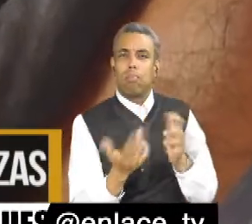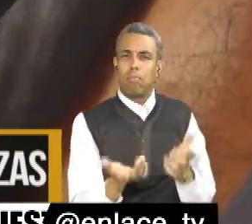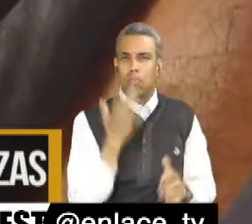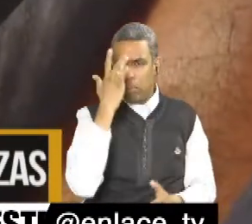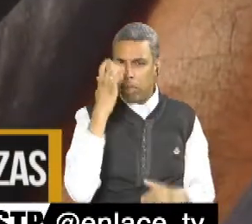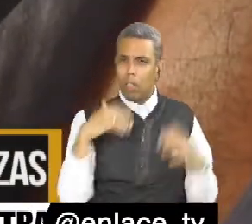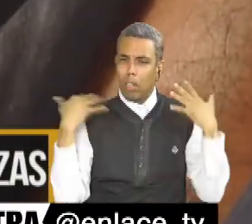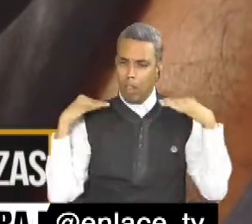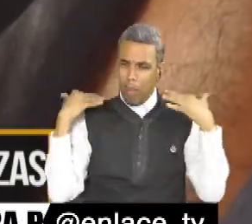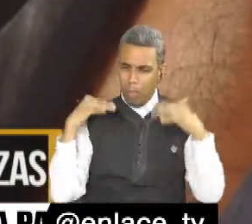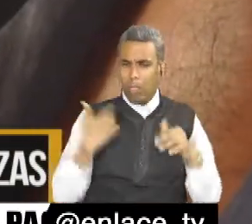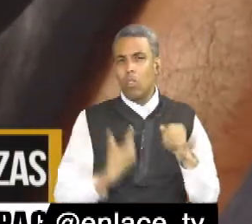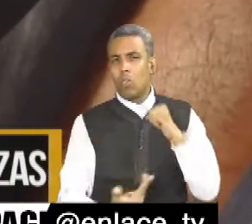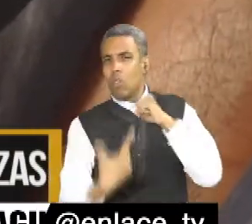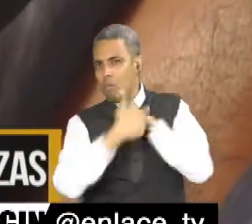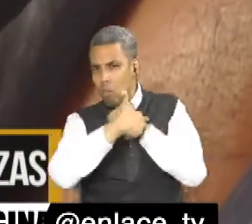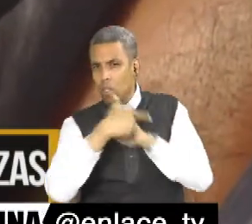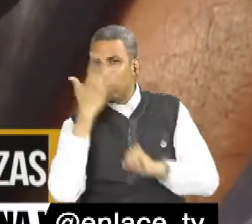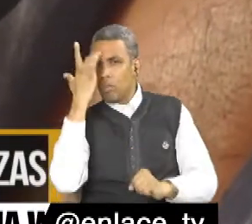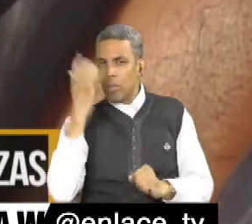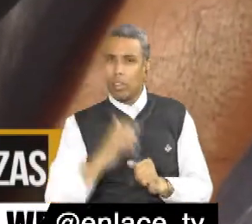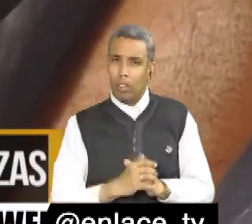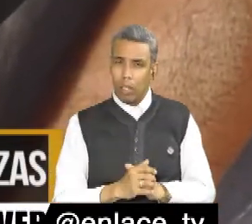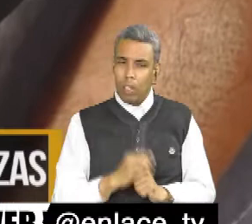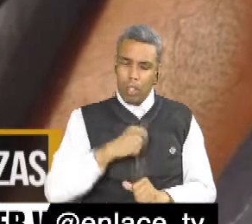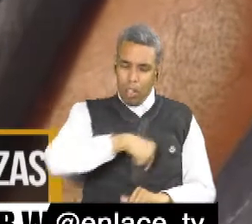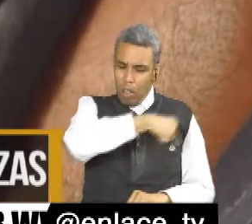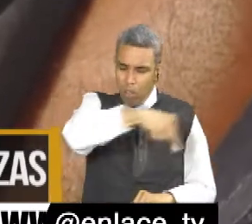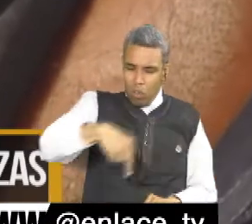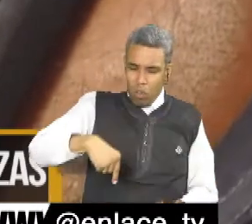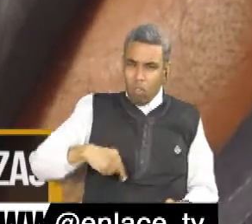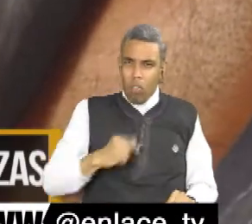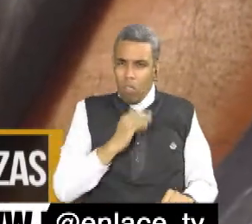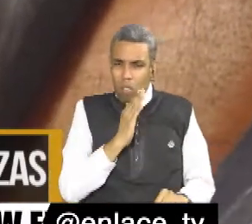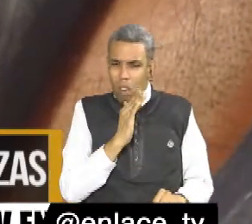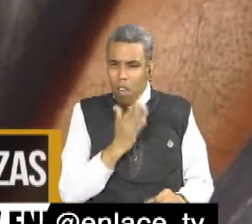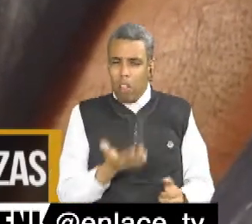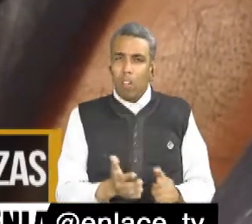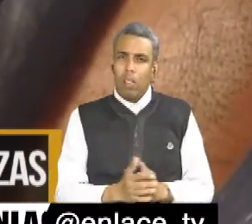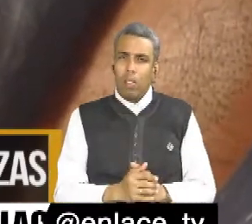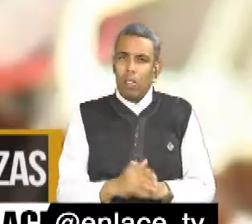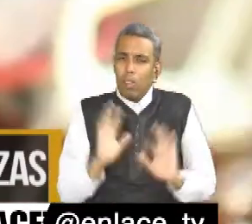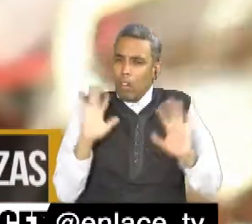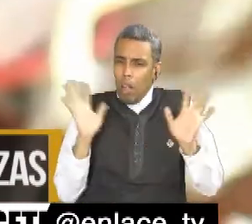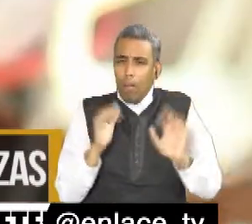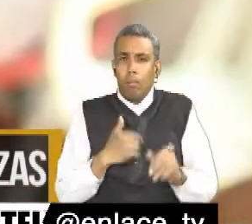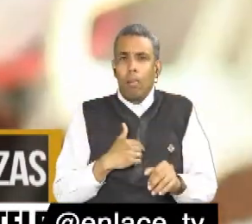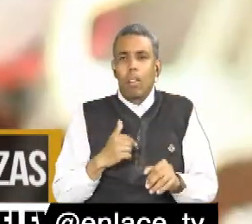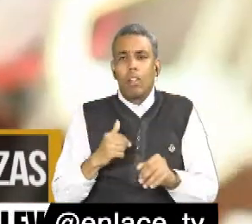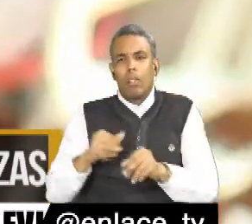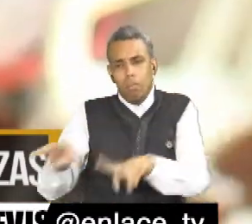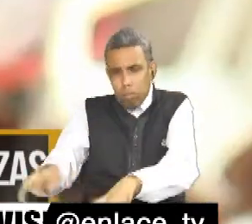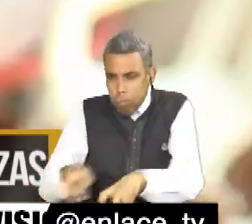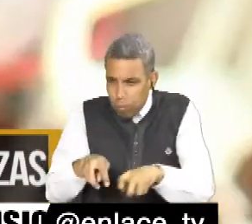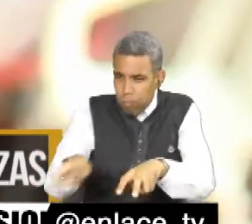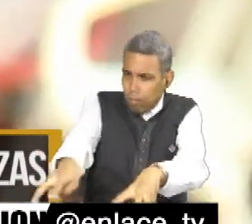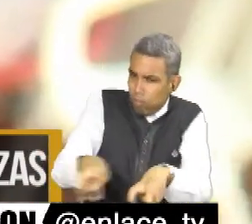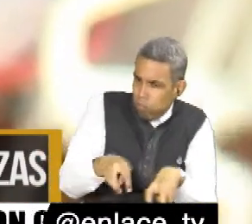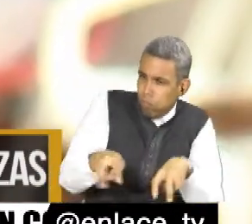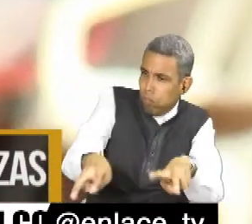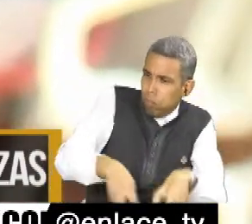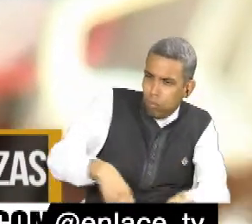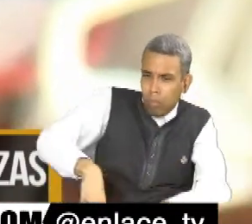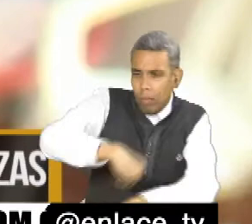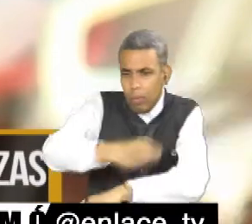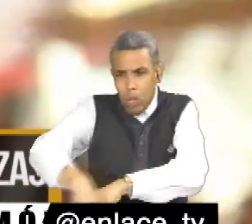campesino, porque el campesino es el que está laborando en el campo y no tiene nada que ver con esas cosas.